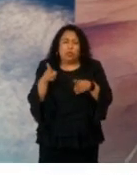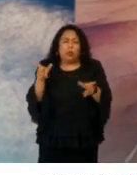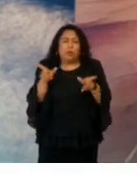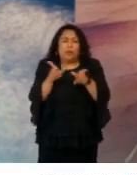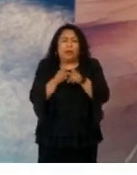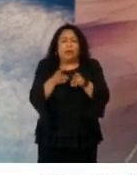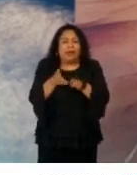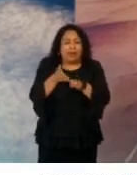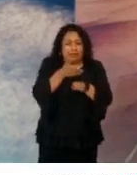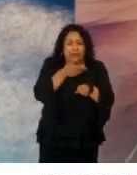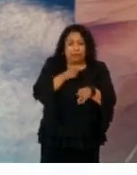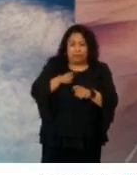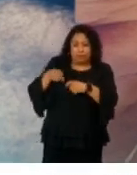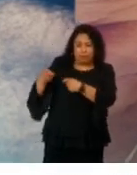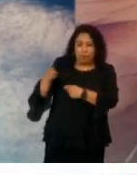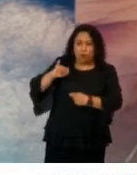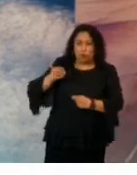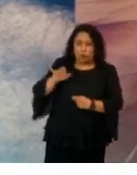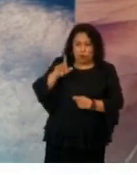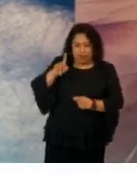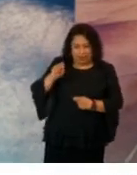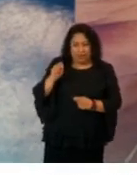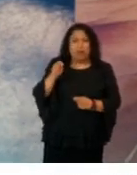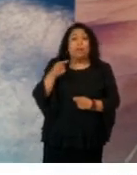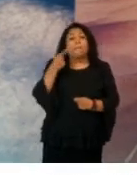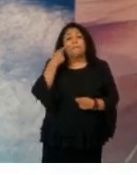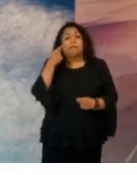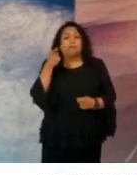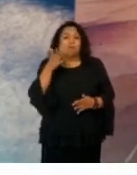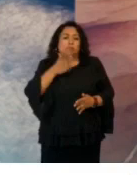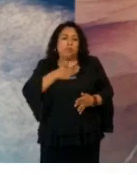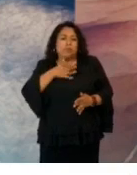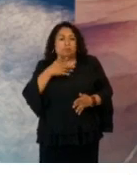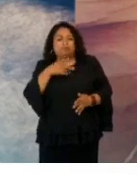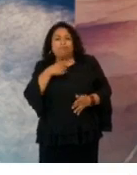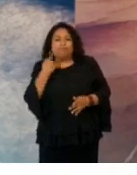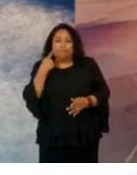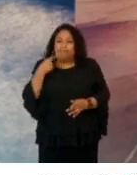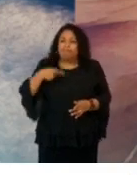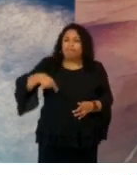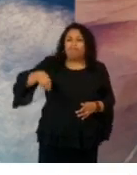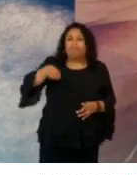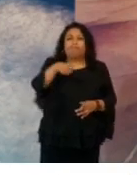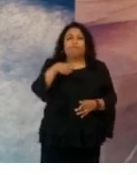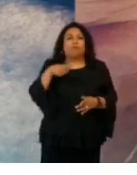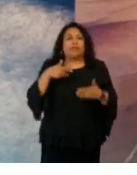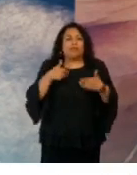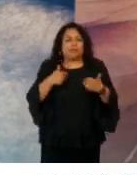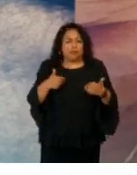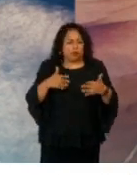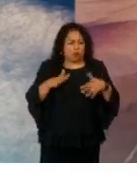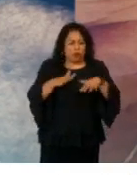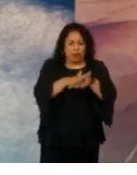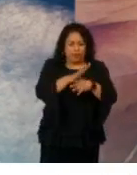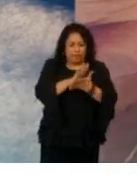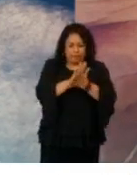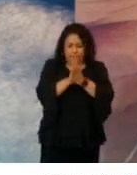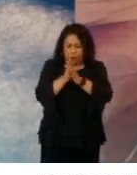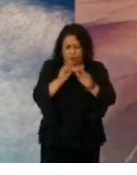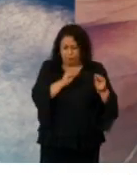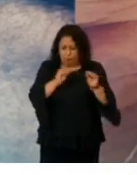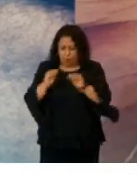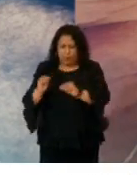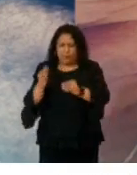palabra a Julieta Bernardo, tiene justamente que ver con una observación sobre esto que entendemos como movilización social.